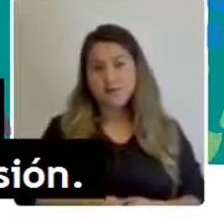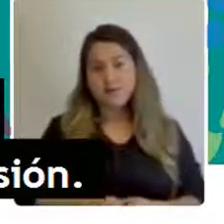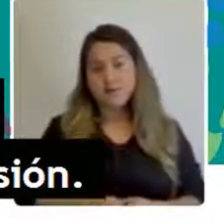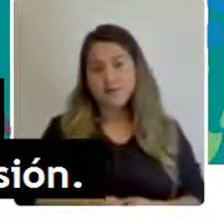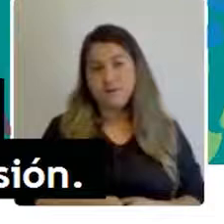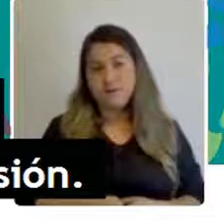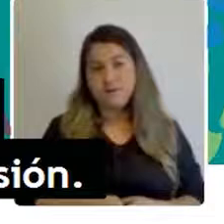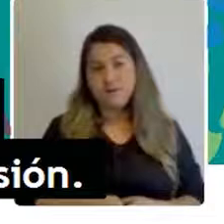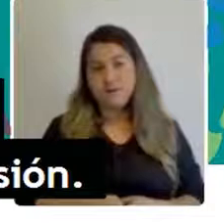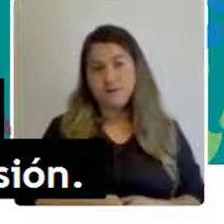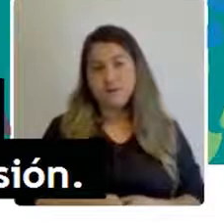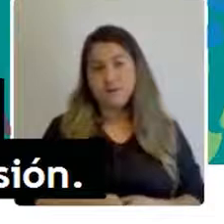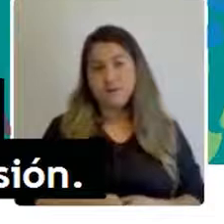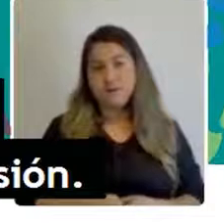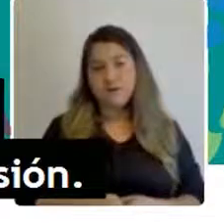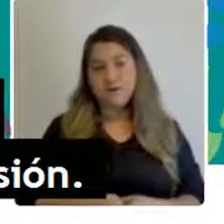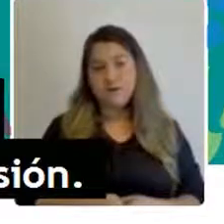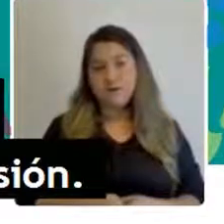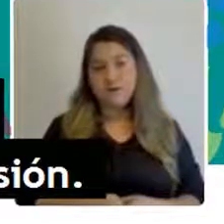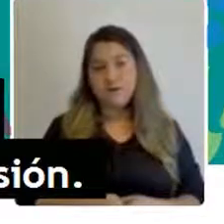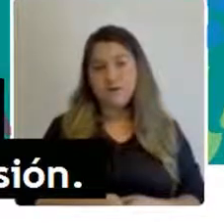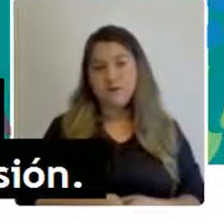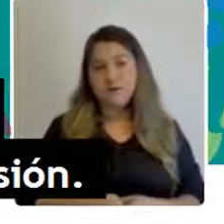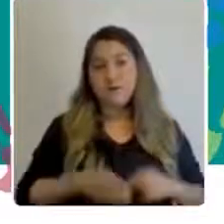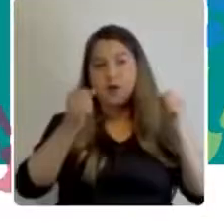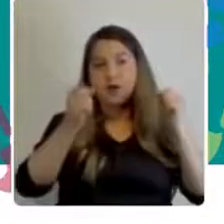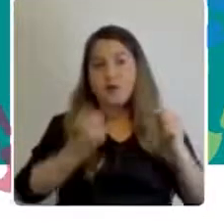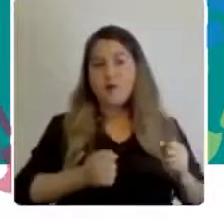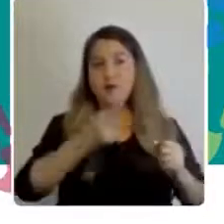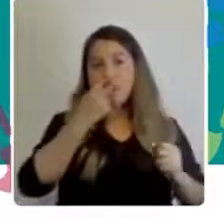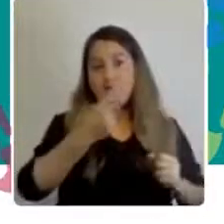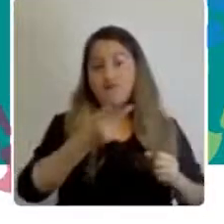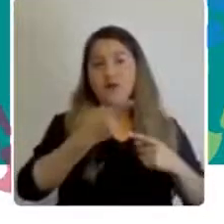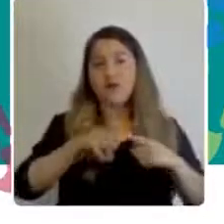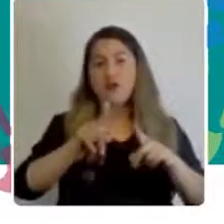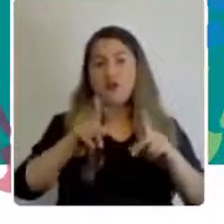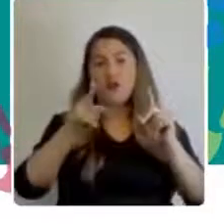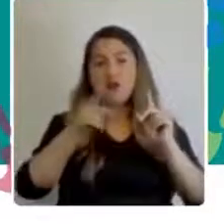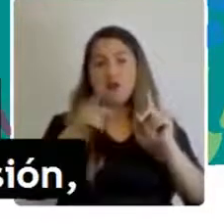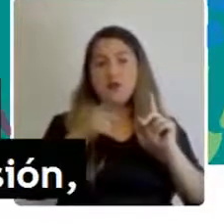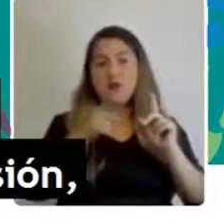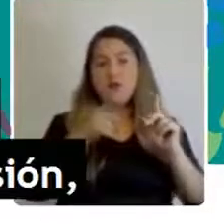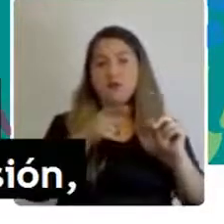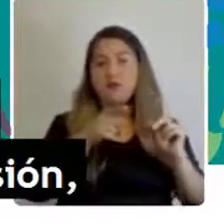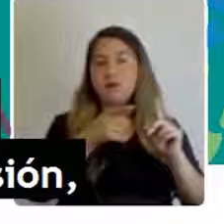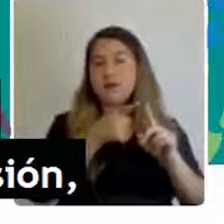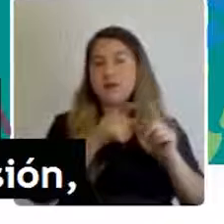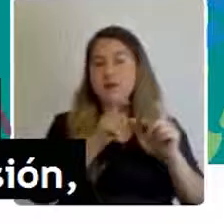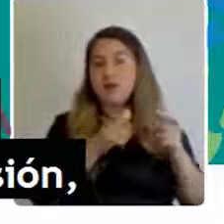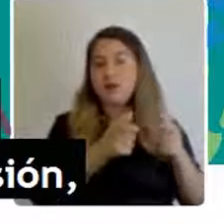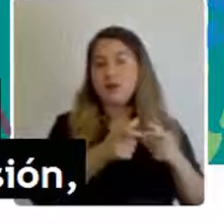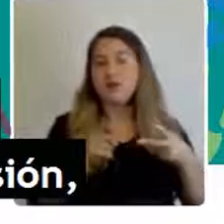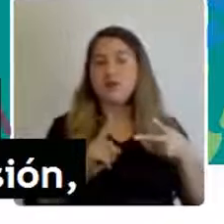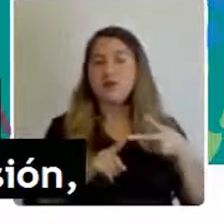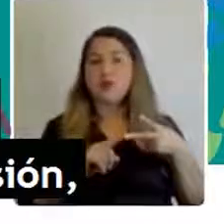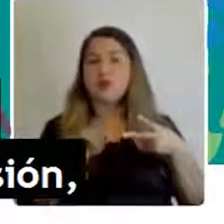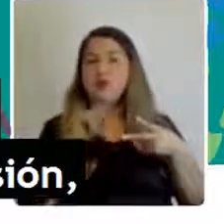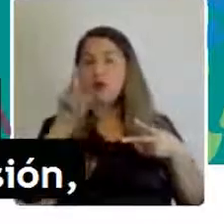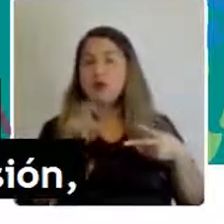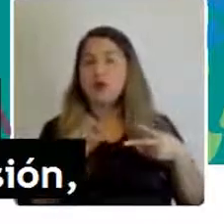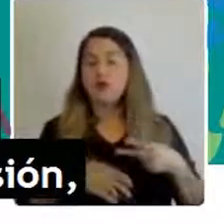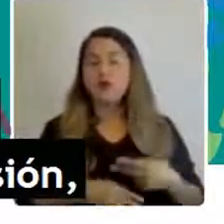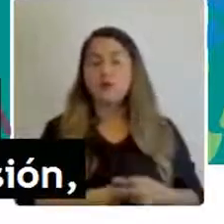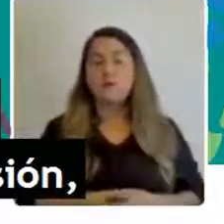unificar y a establecer los participantes de la comisión. Y en relación con lo segundo, también efectivamente